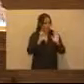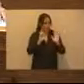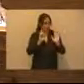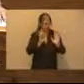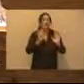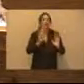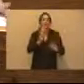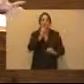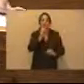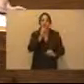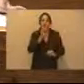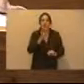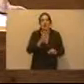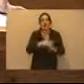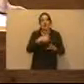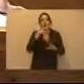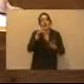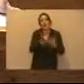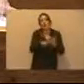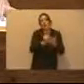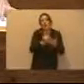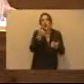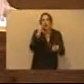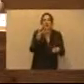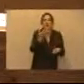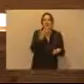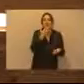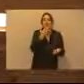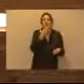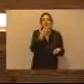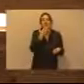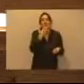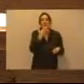Pero ben, por comprobarse queda algún atisbo de